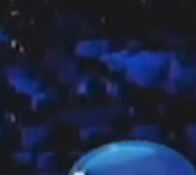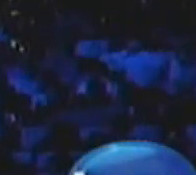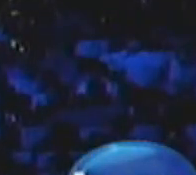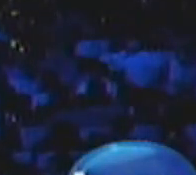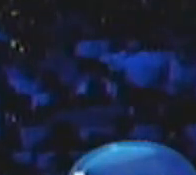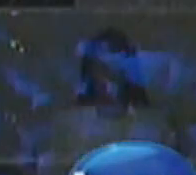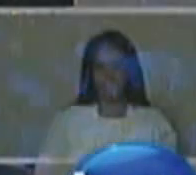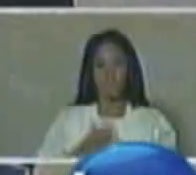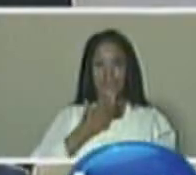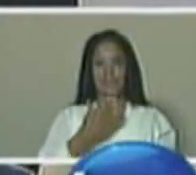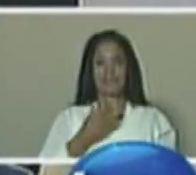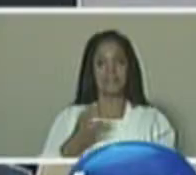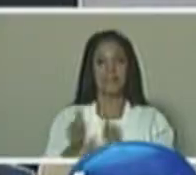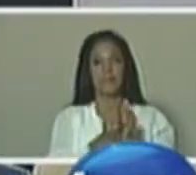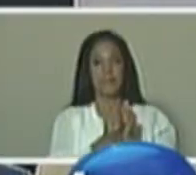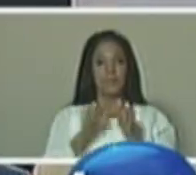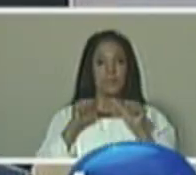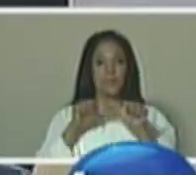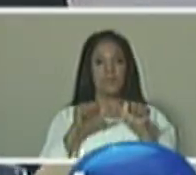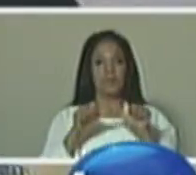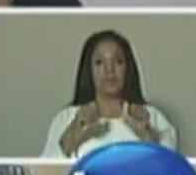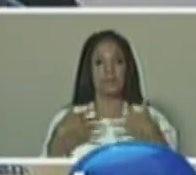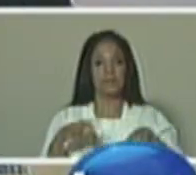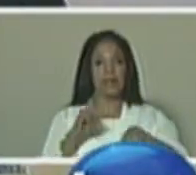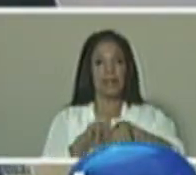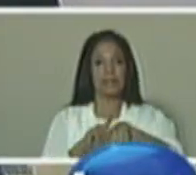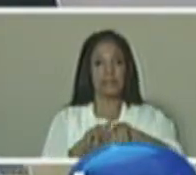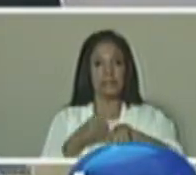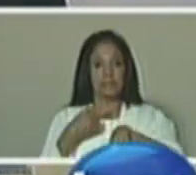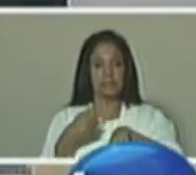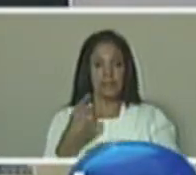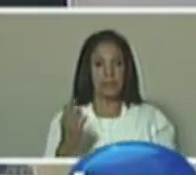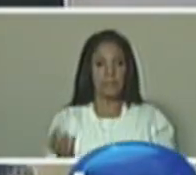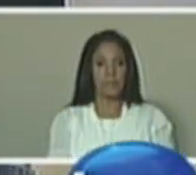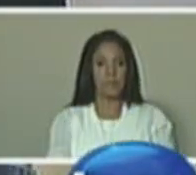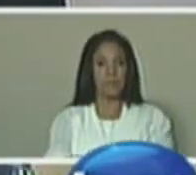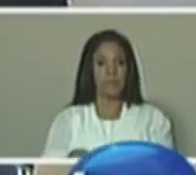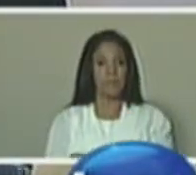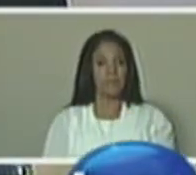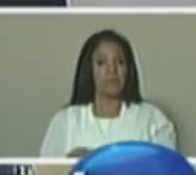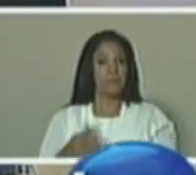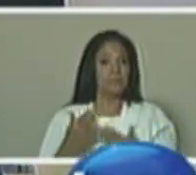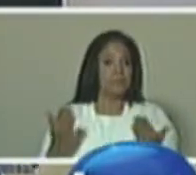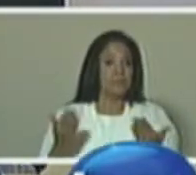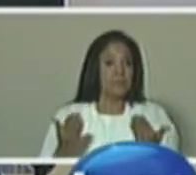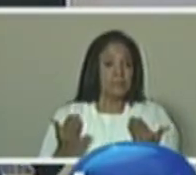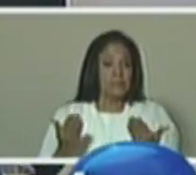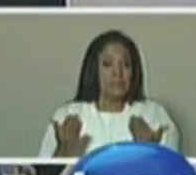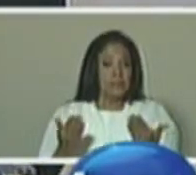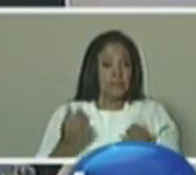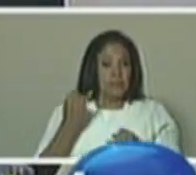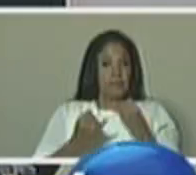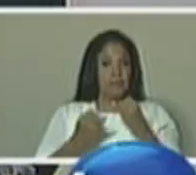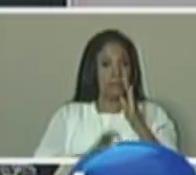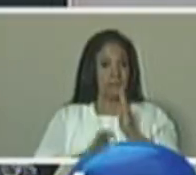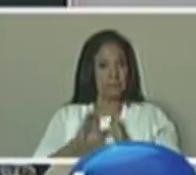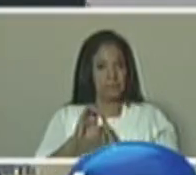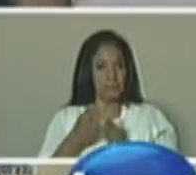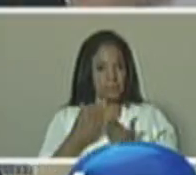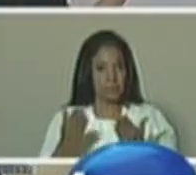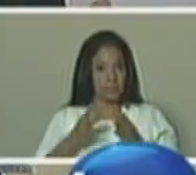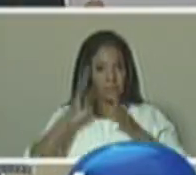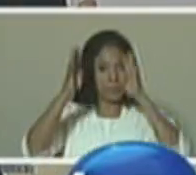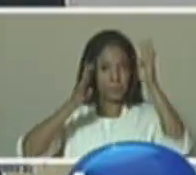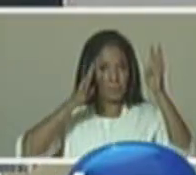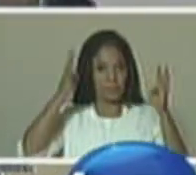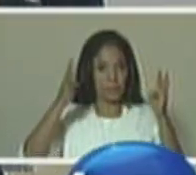Gracias por seguir en nuestra compañía. Llega el tiempo decisivo, porque es el tiempo justamente de la última ronda de improvisación para